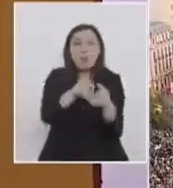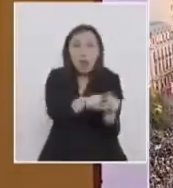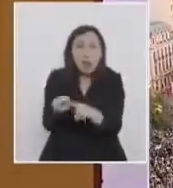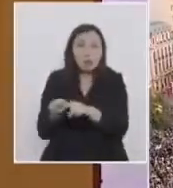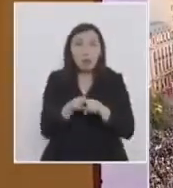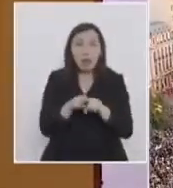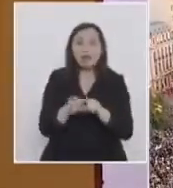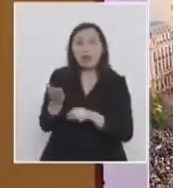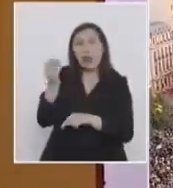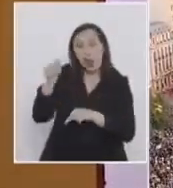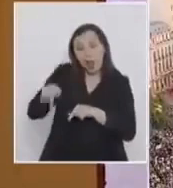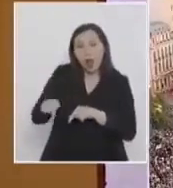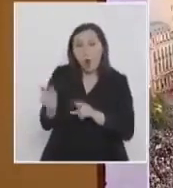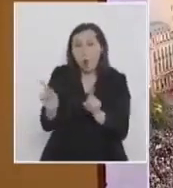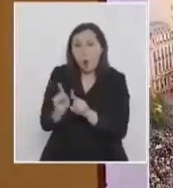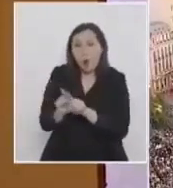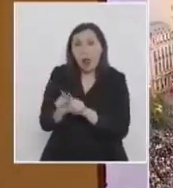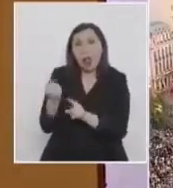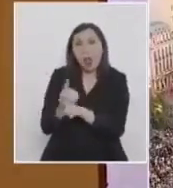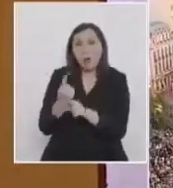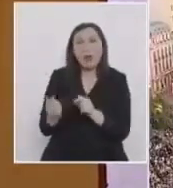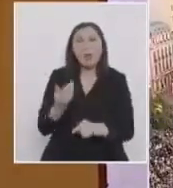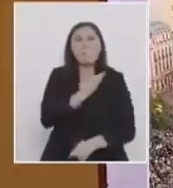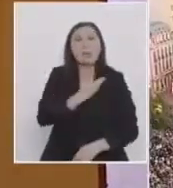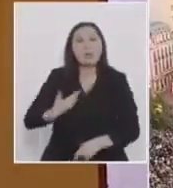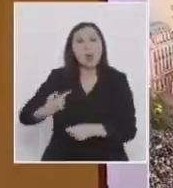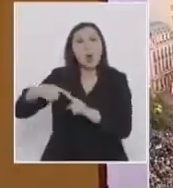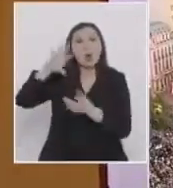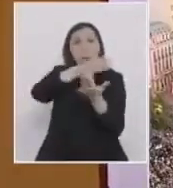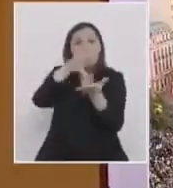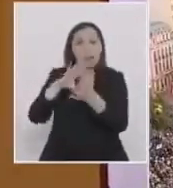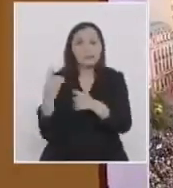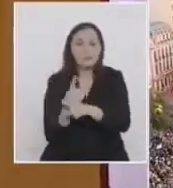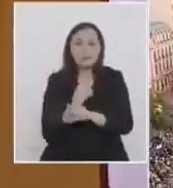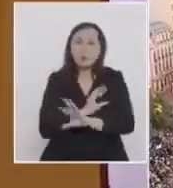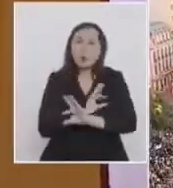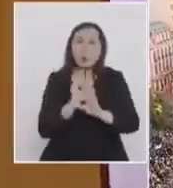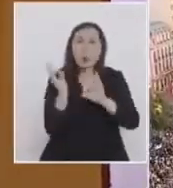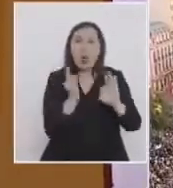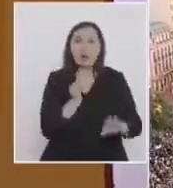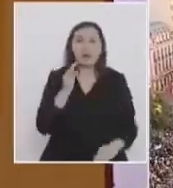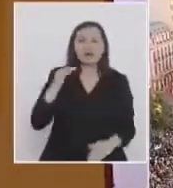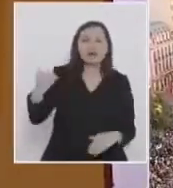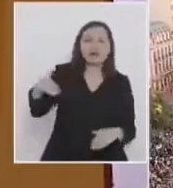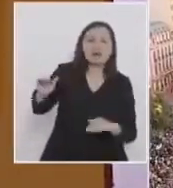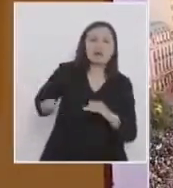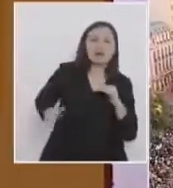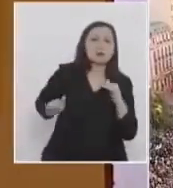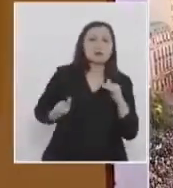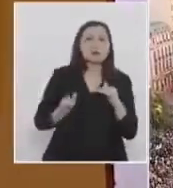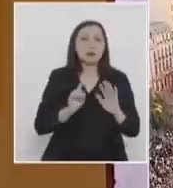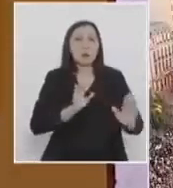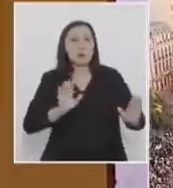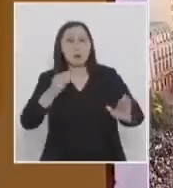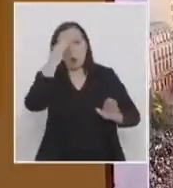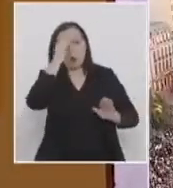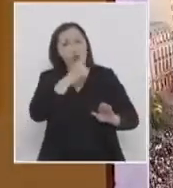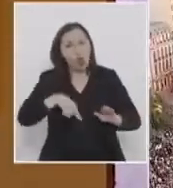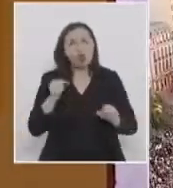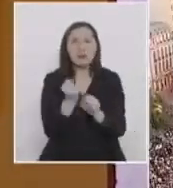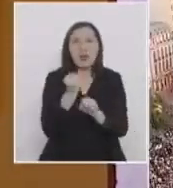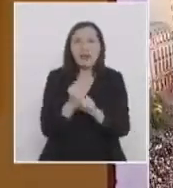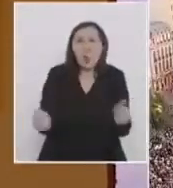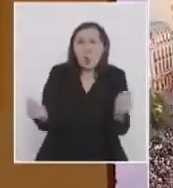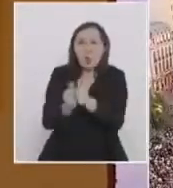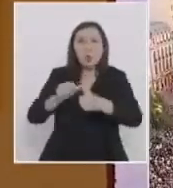como lo conversábamos hoy día con presidentes de otros países. Nunca más mirarnos en menos, nunca más mirarnos con desconfianza. Trabajemos juntos en